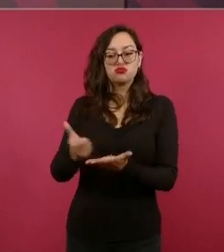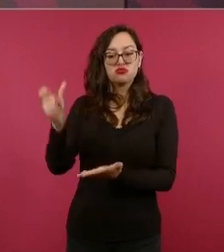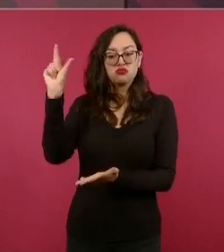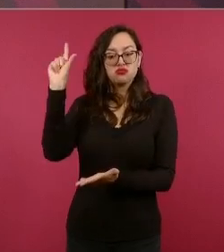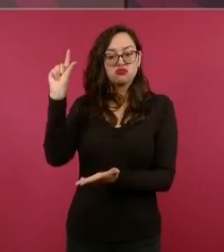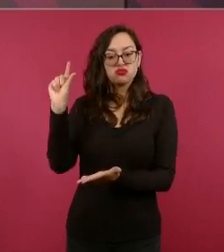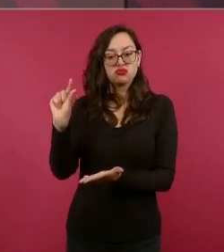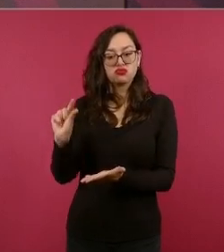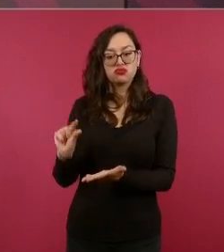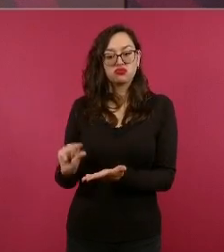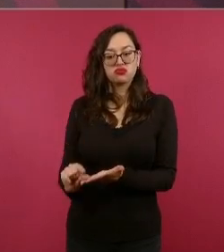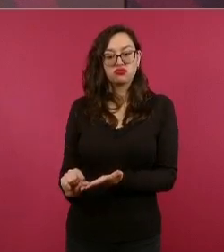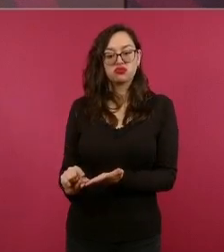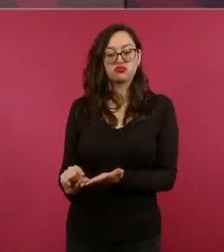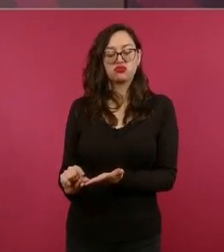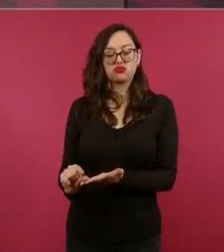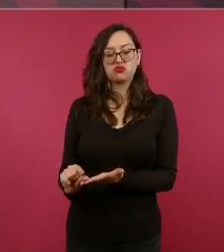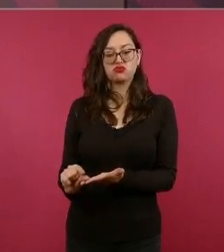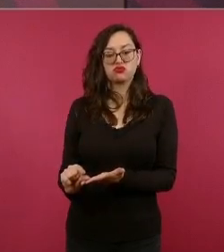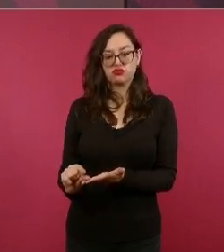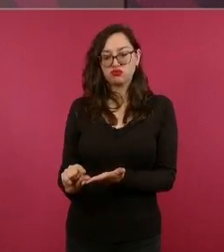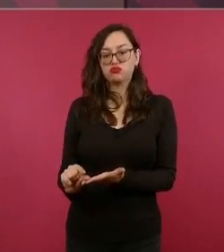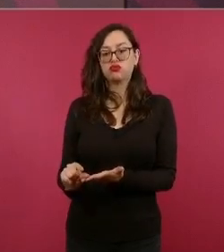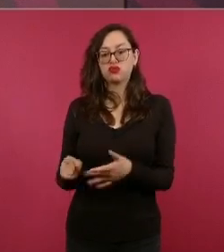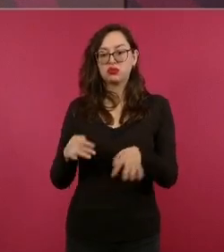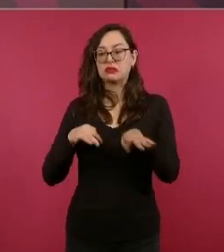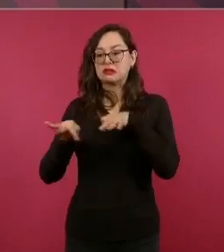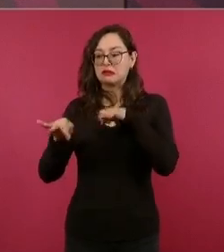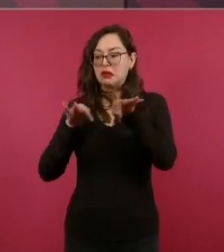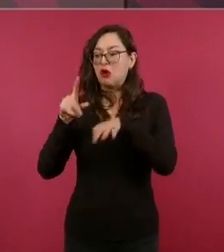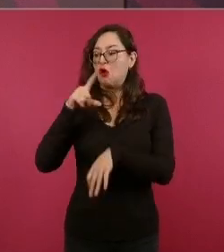maquilas, o sea, jornadas